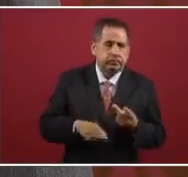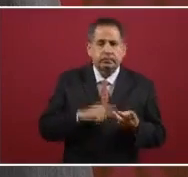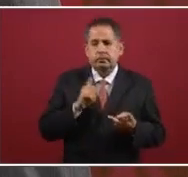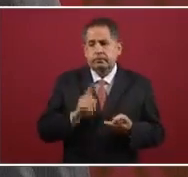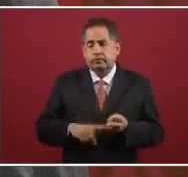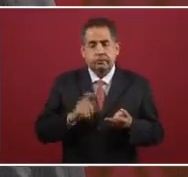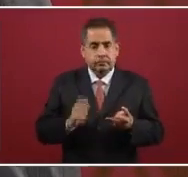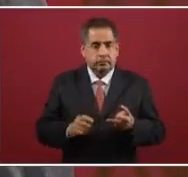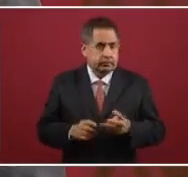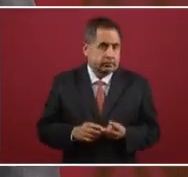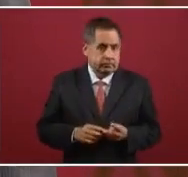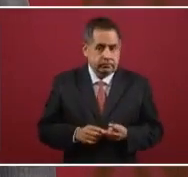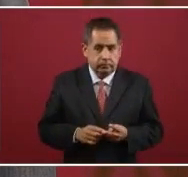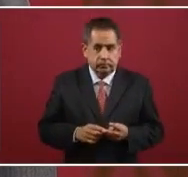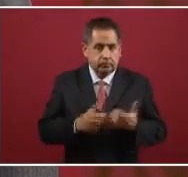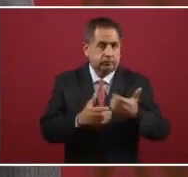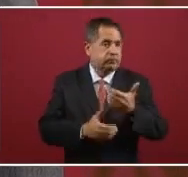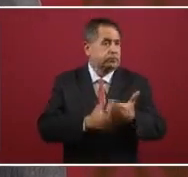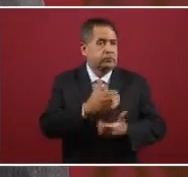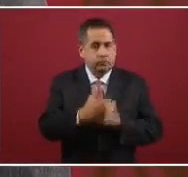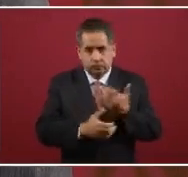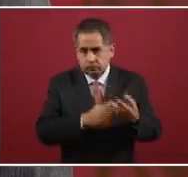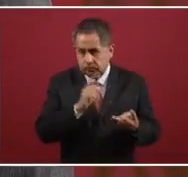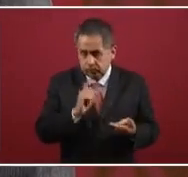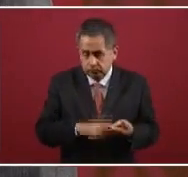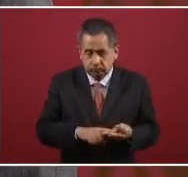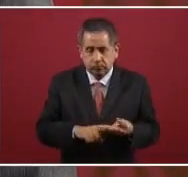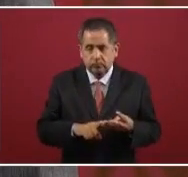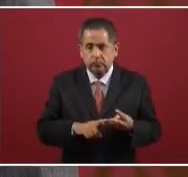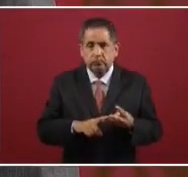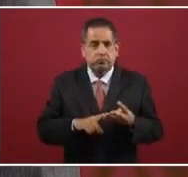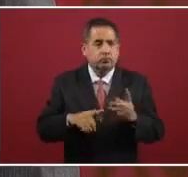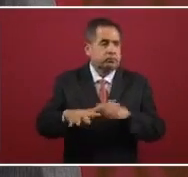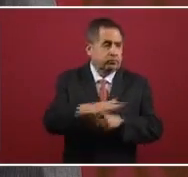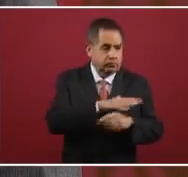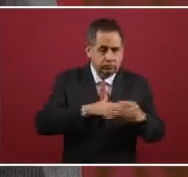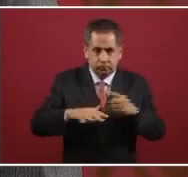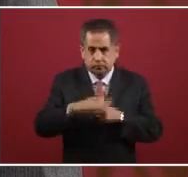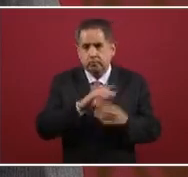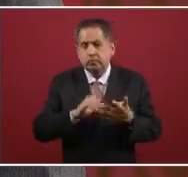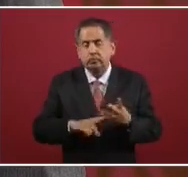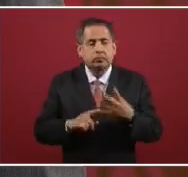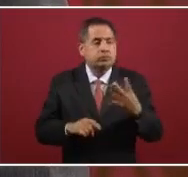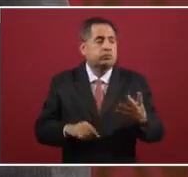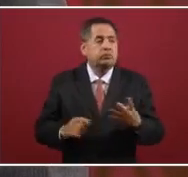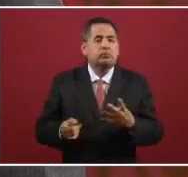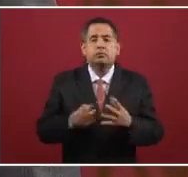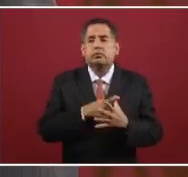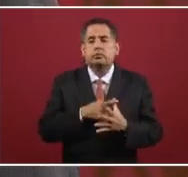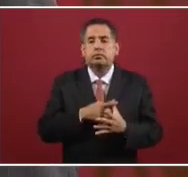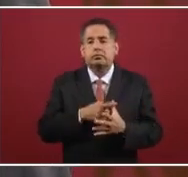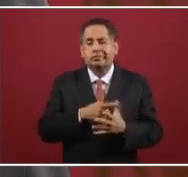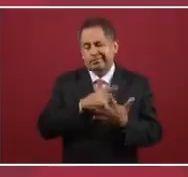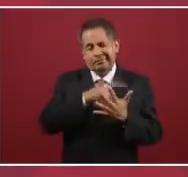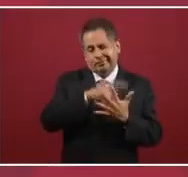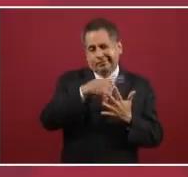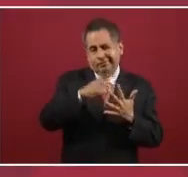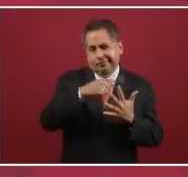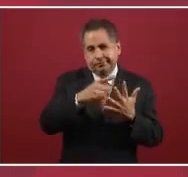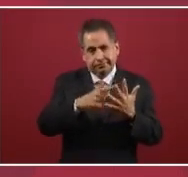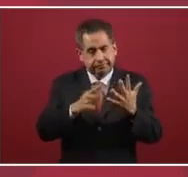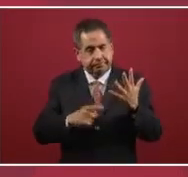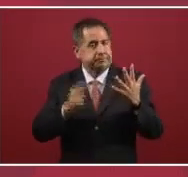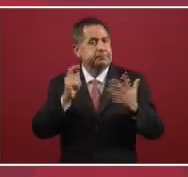desde luego de comercio, de medio ambiente, de todo lo que tiene que ver